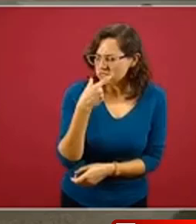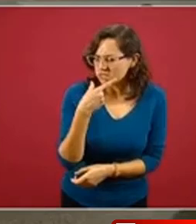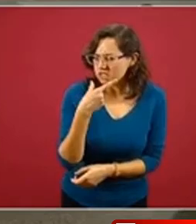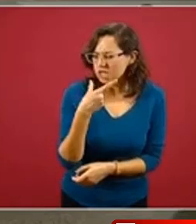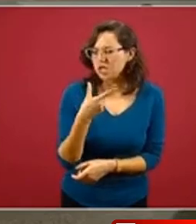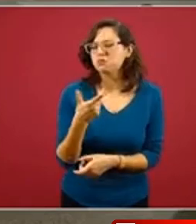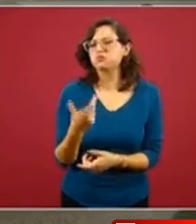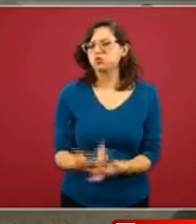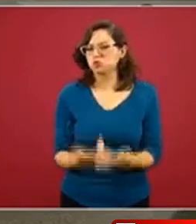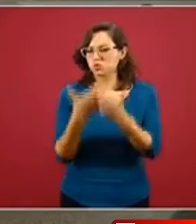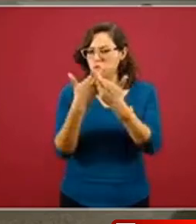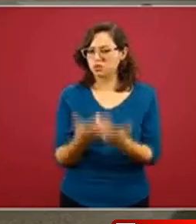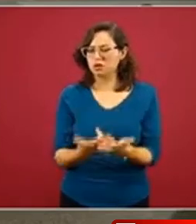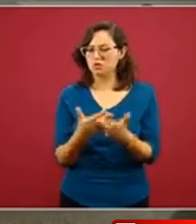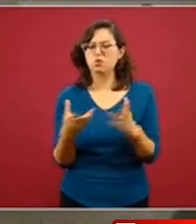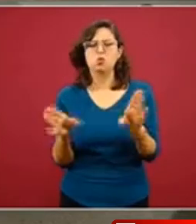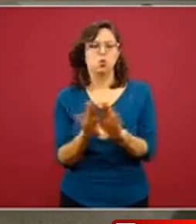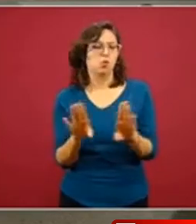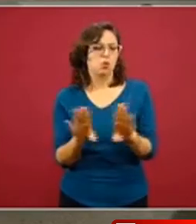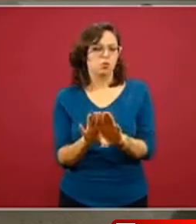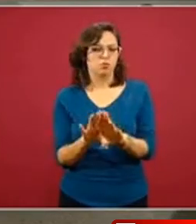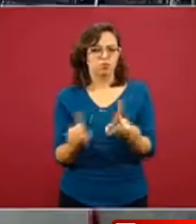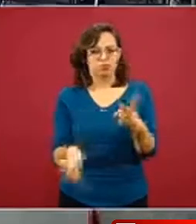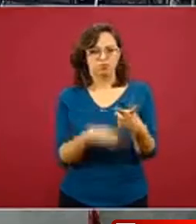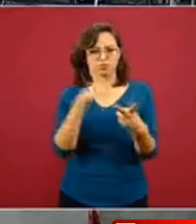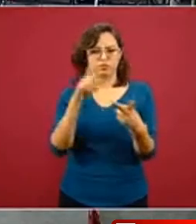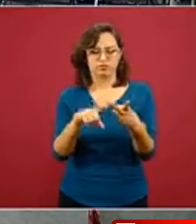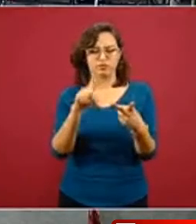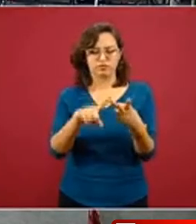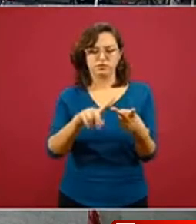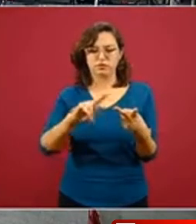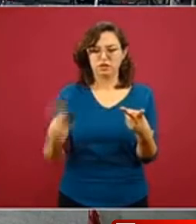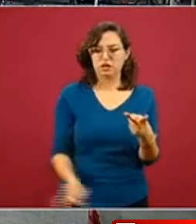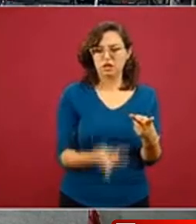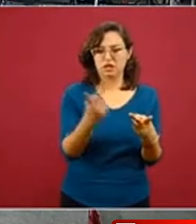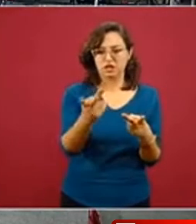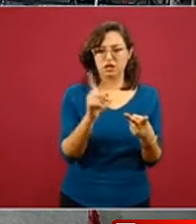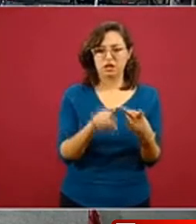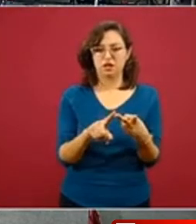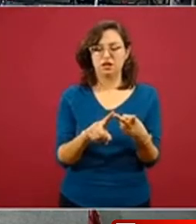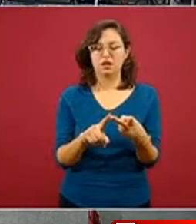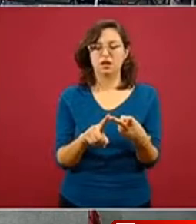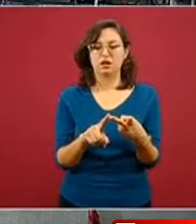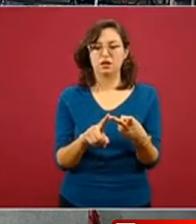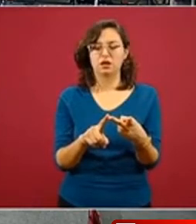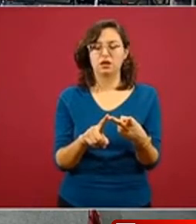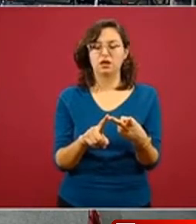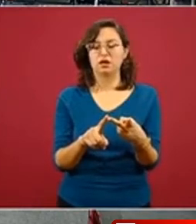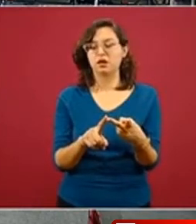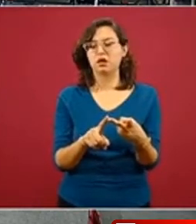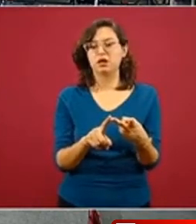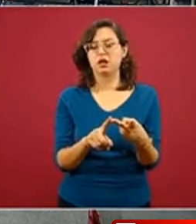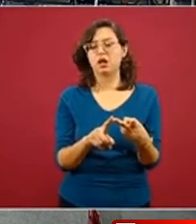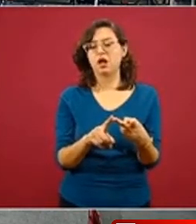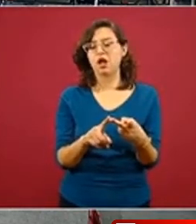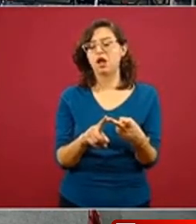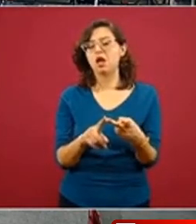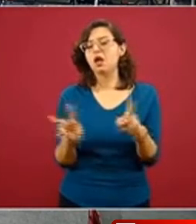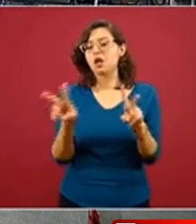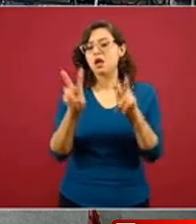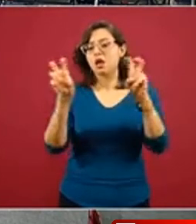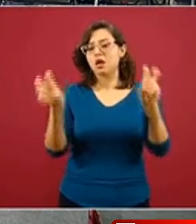cómo se está tomando esta situación. Y aprovecho de una vez para plantear mi segunda pregunta, para que no se quede así, es en relación